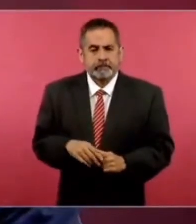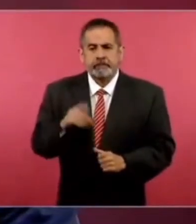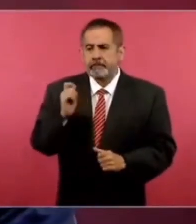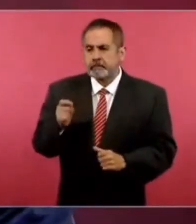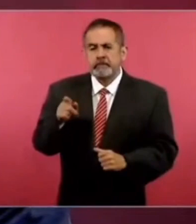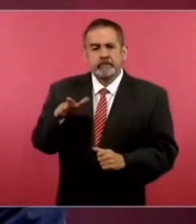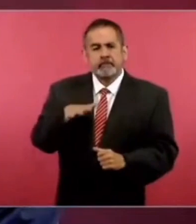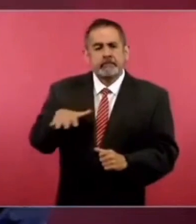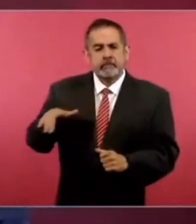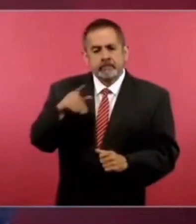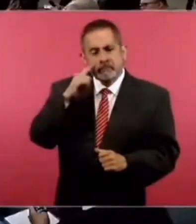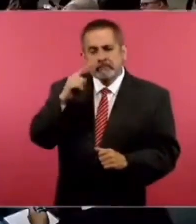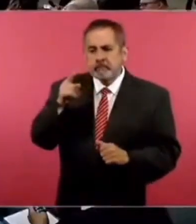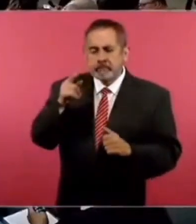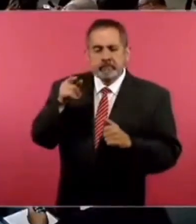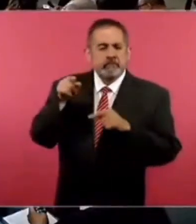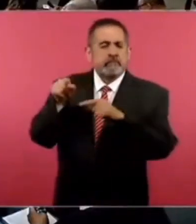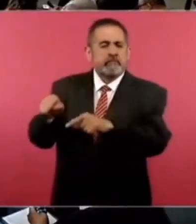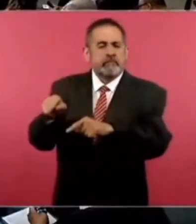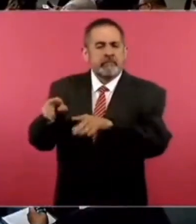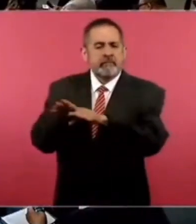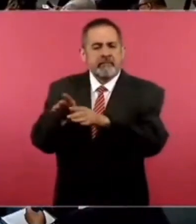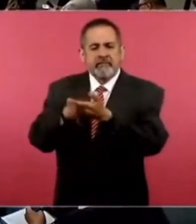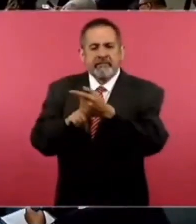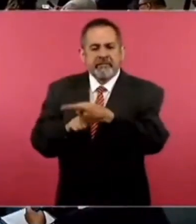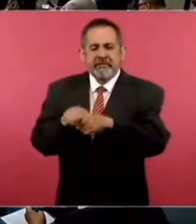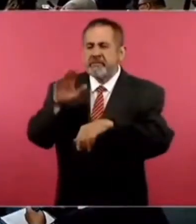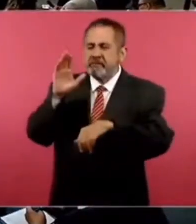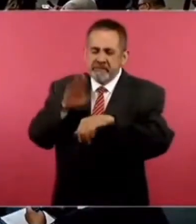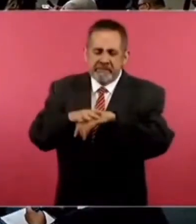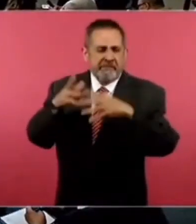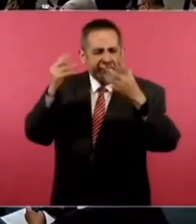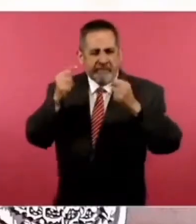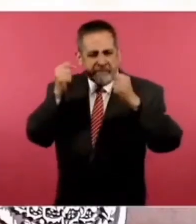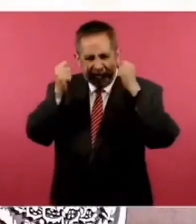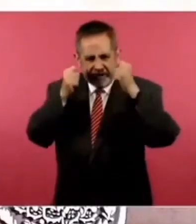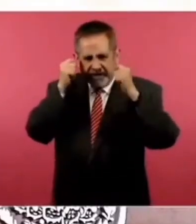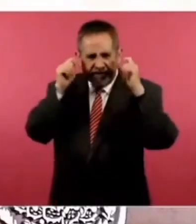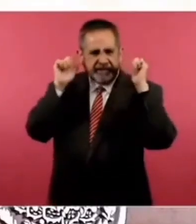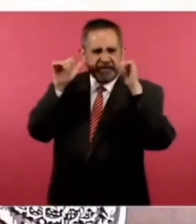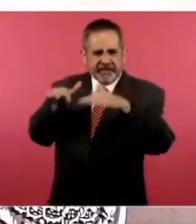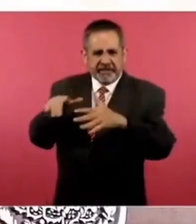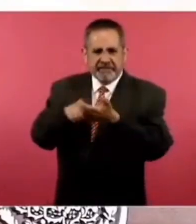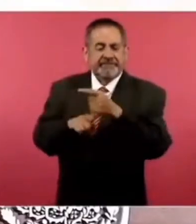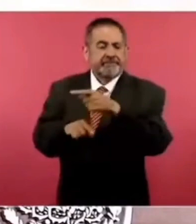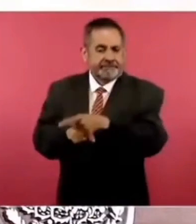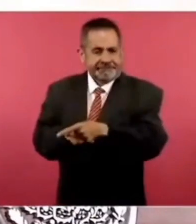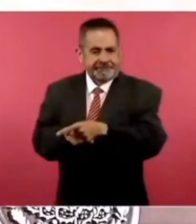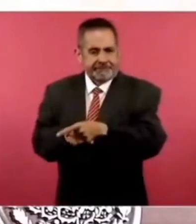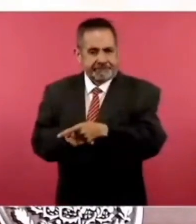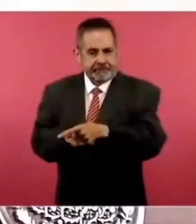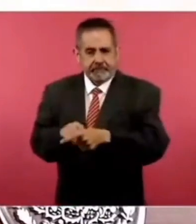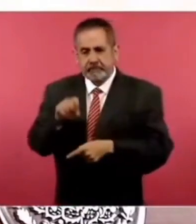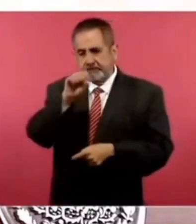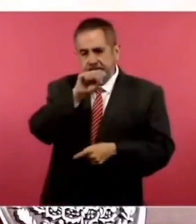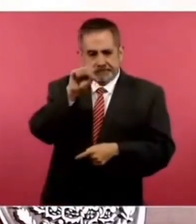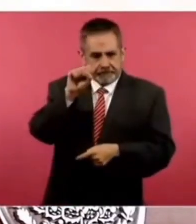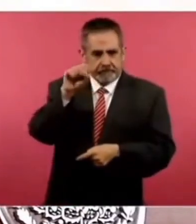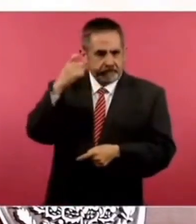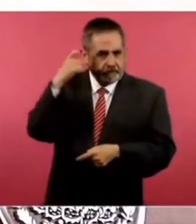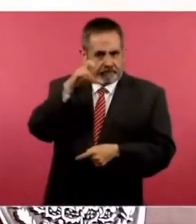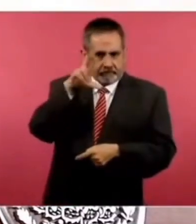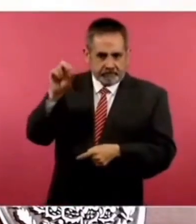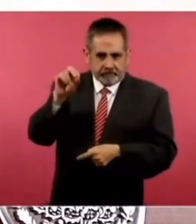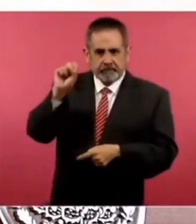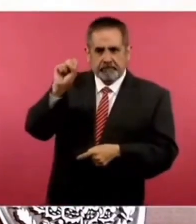lograr que lleguen más turistas al sur de Quintana Roo,